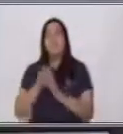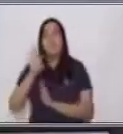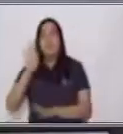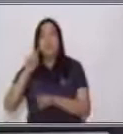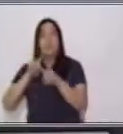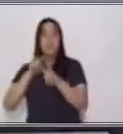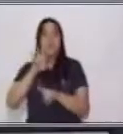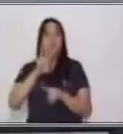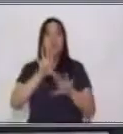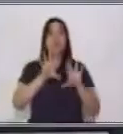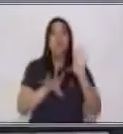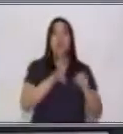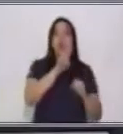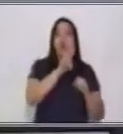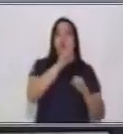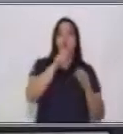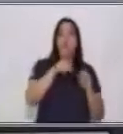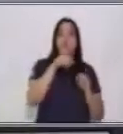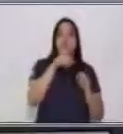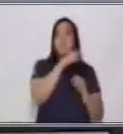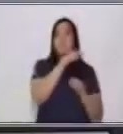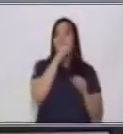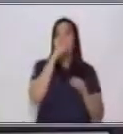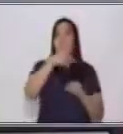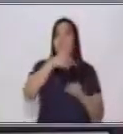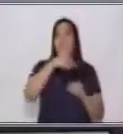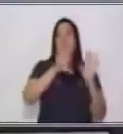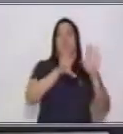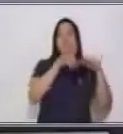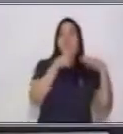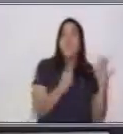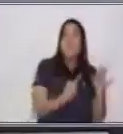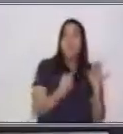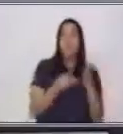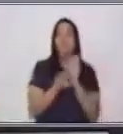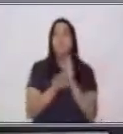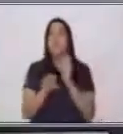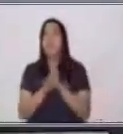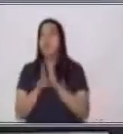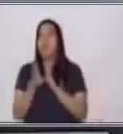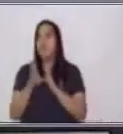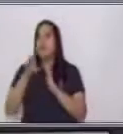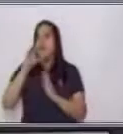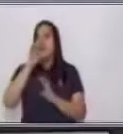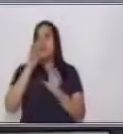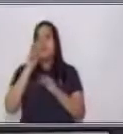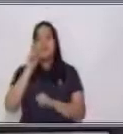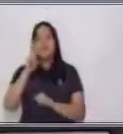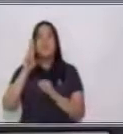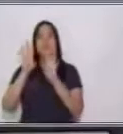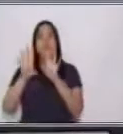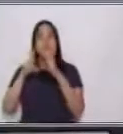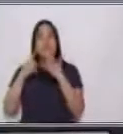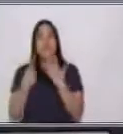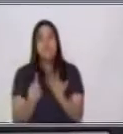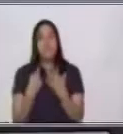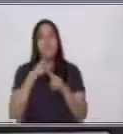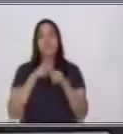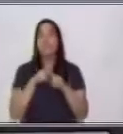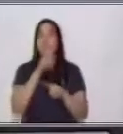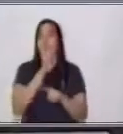columna de variables, x, y, z. Entonces, recordemos posiciones. Siendo esto una